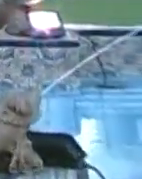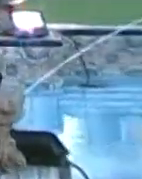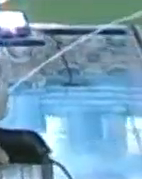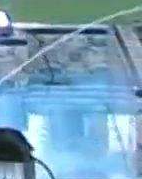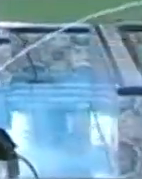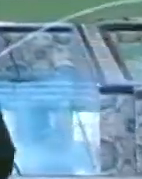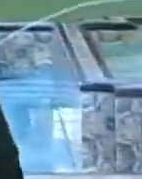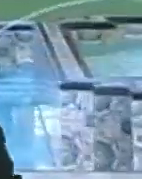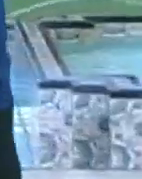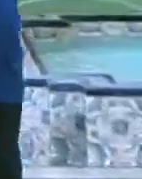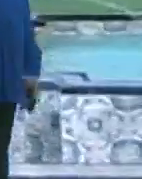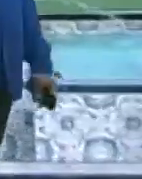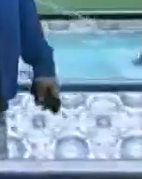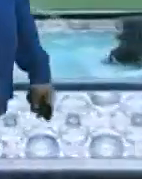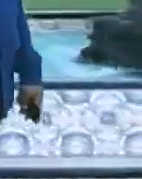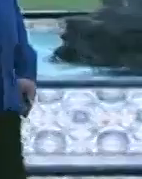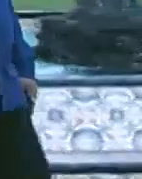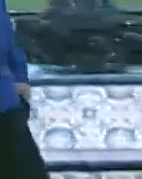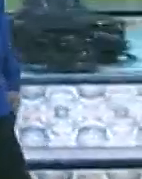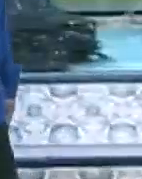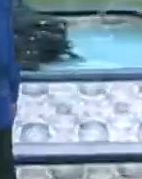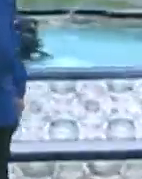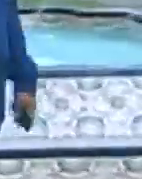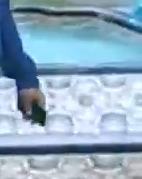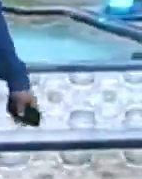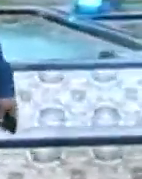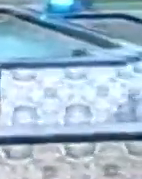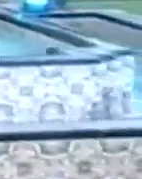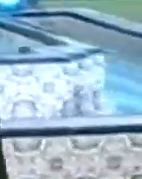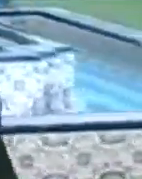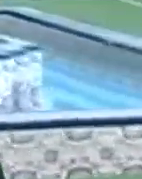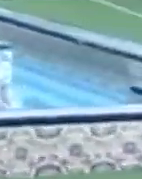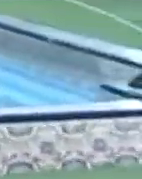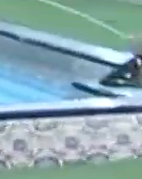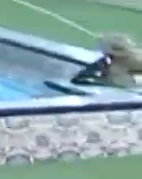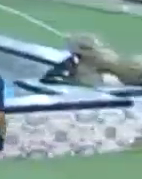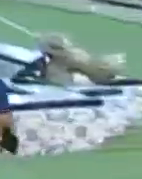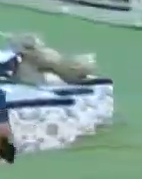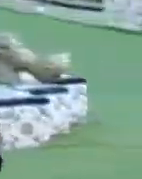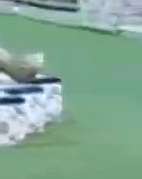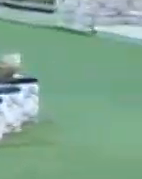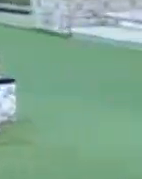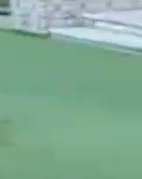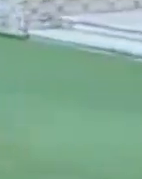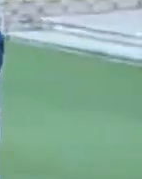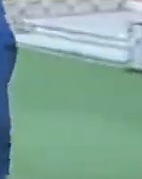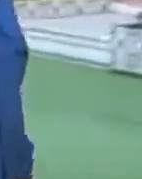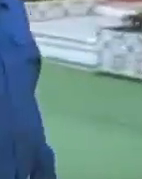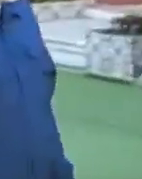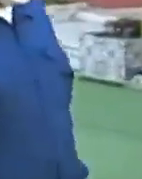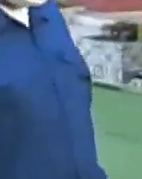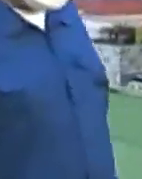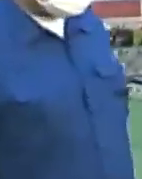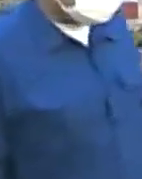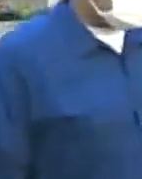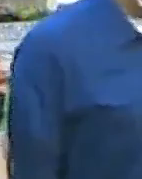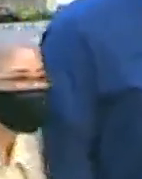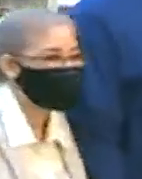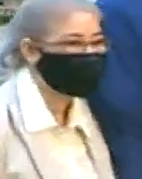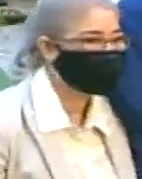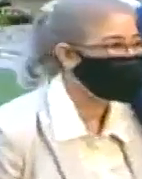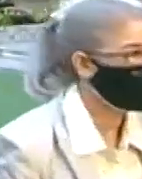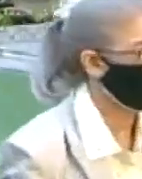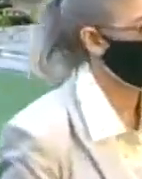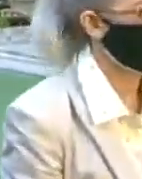diálogo económico del Consejo Nacional de Economía Productiva. Es el saludo del jefe de Estado venezolano, quien ha instado